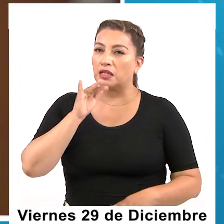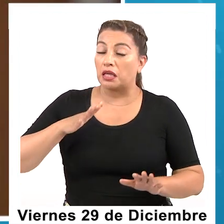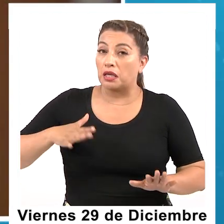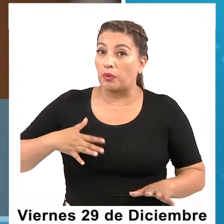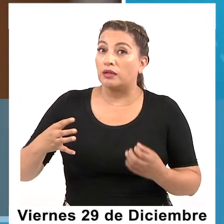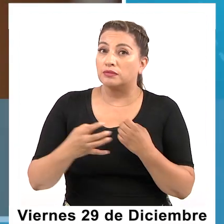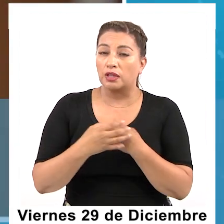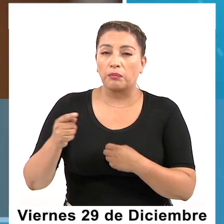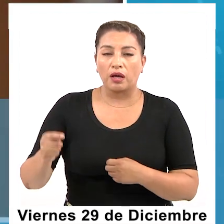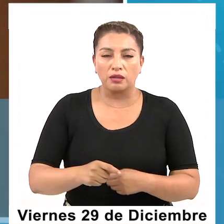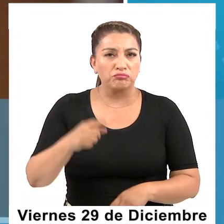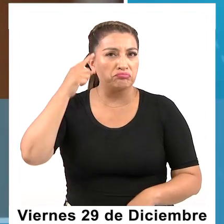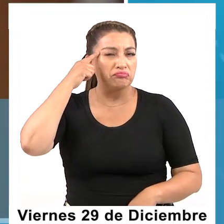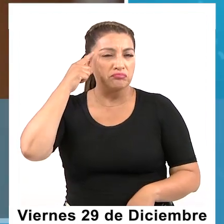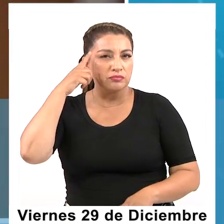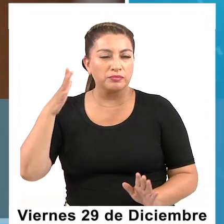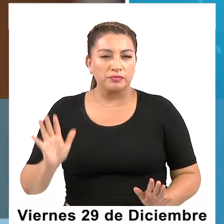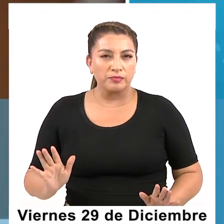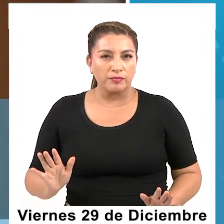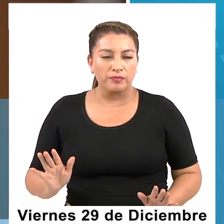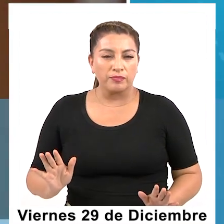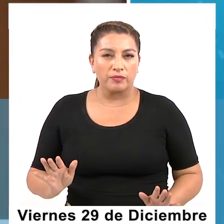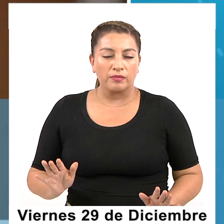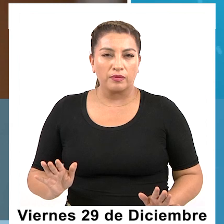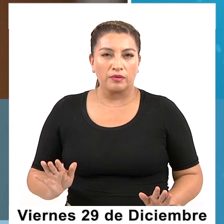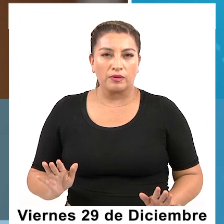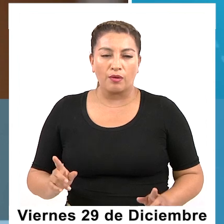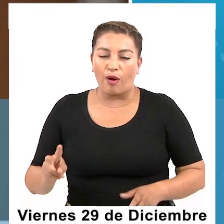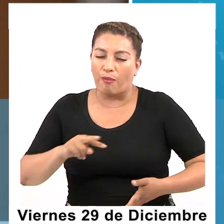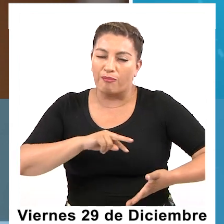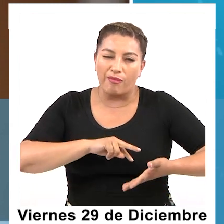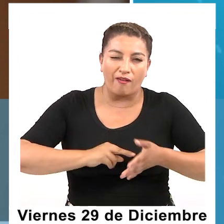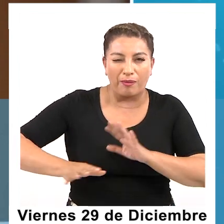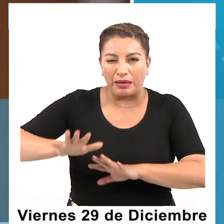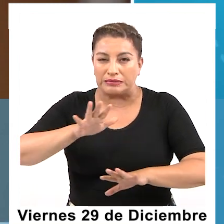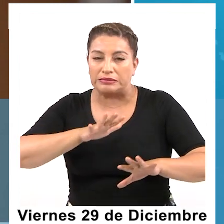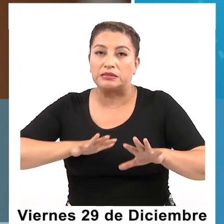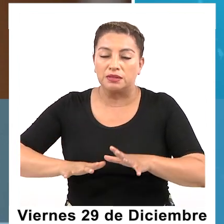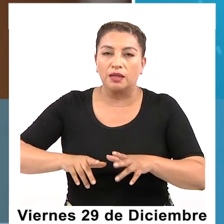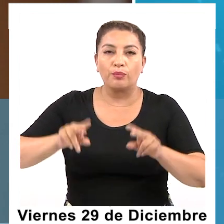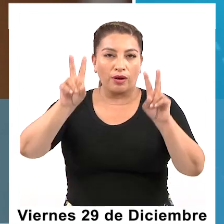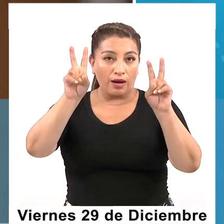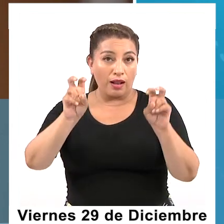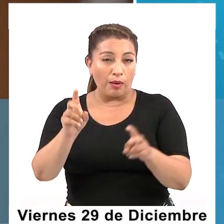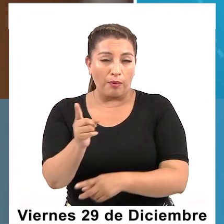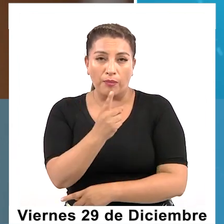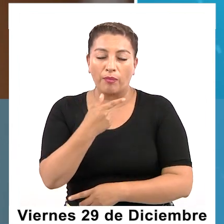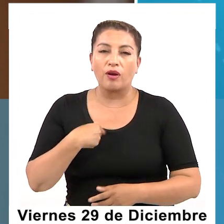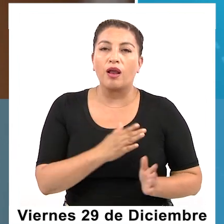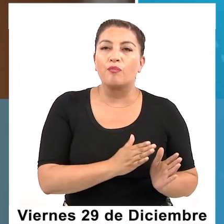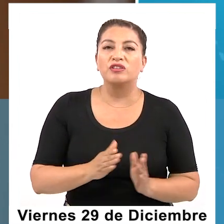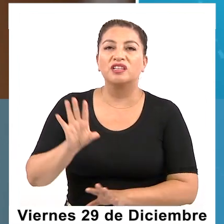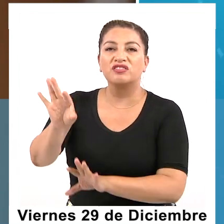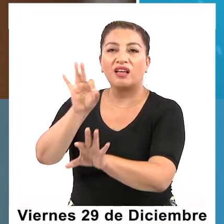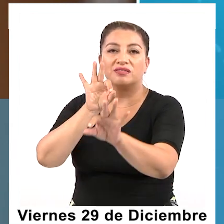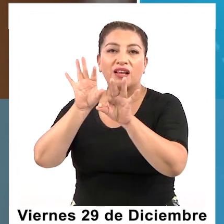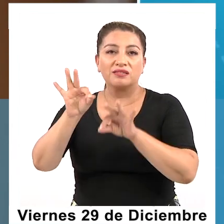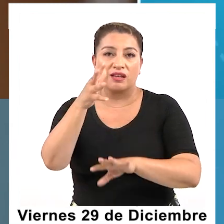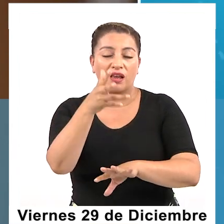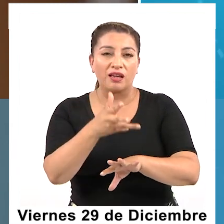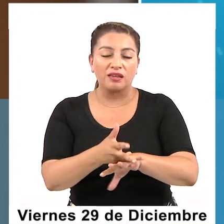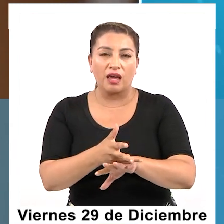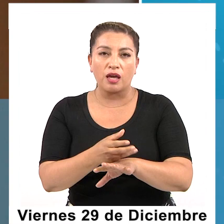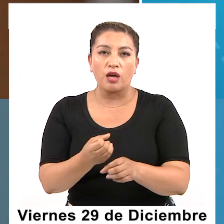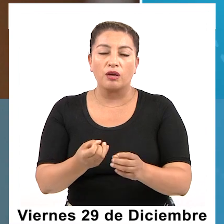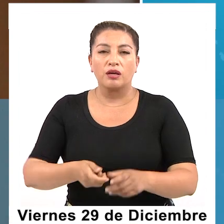para la región, fue bastante polémico, por decirlo a lo menos, en razón primero del proceso de selección que hubo en la